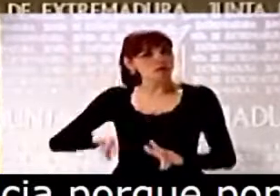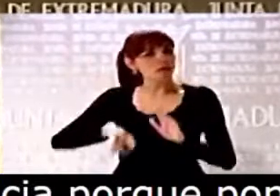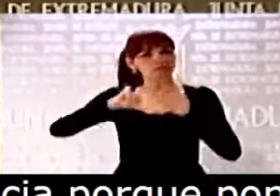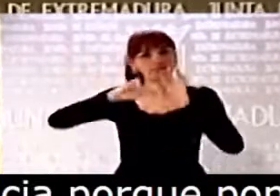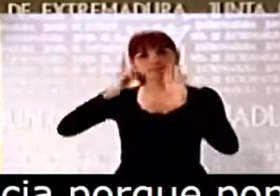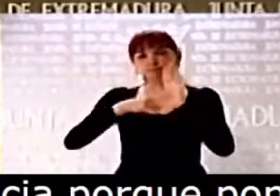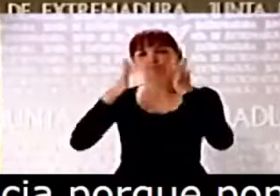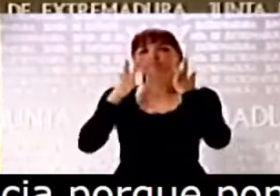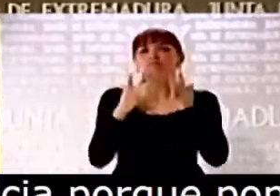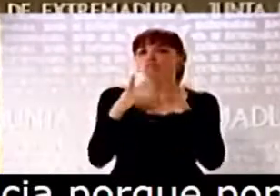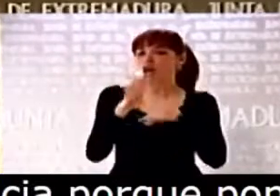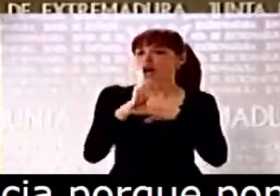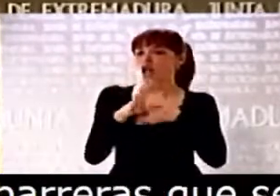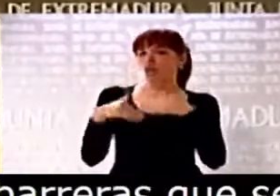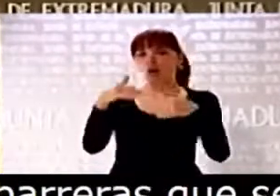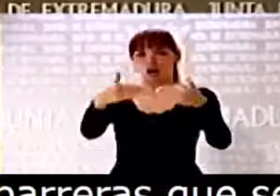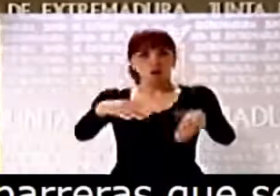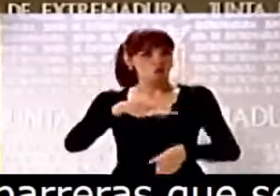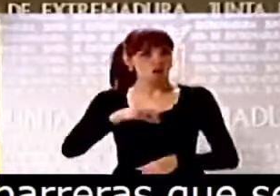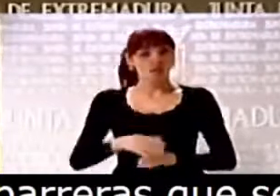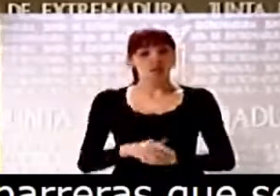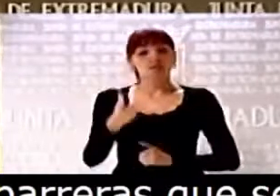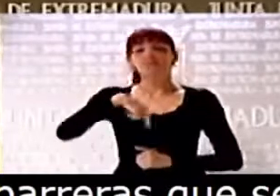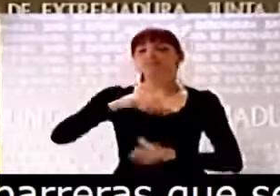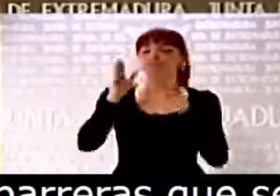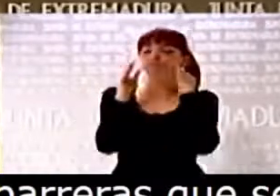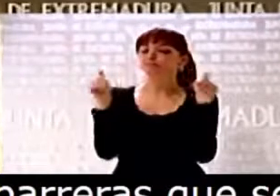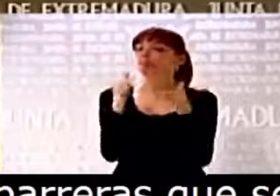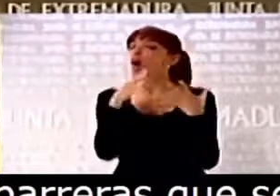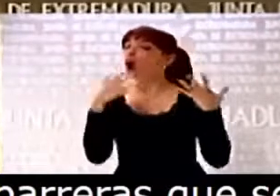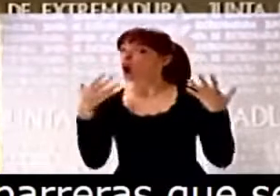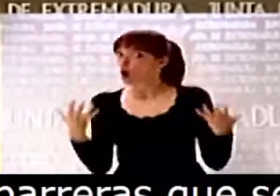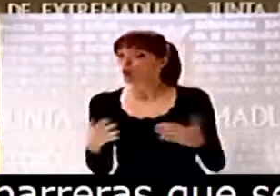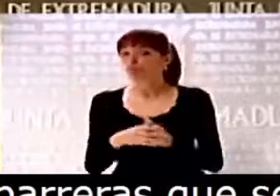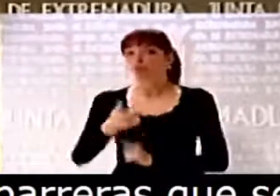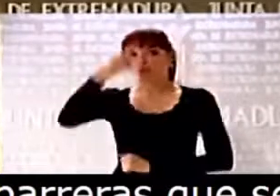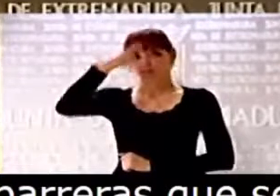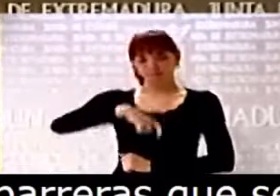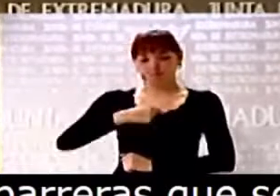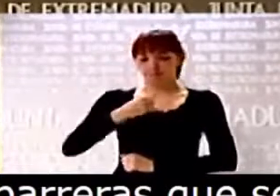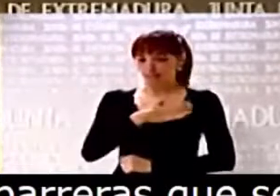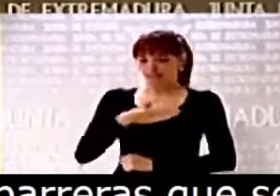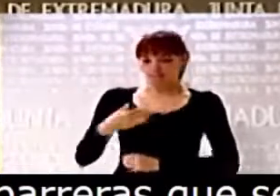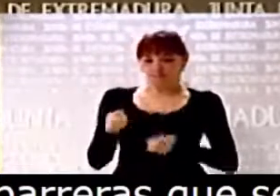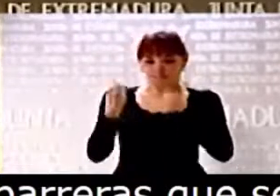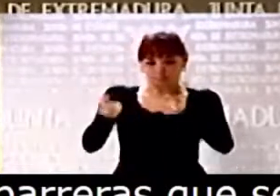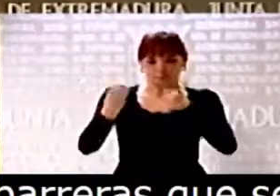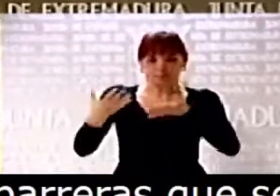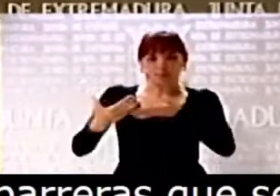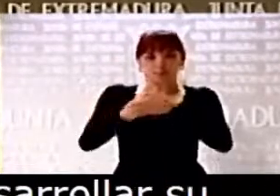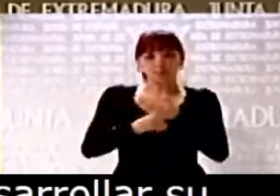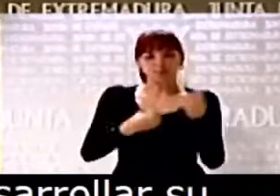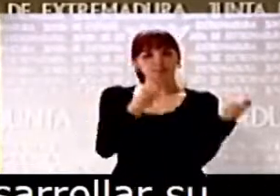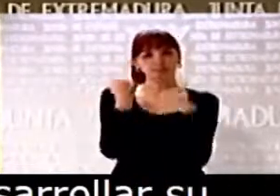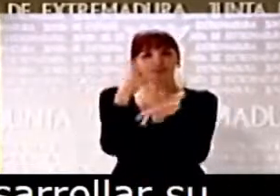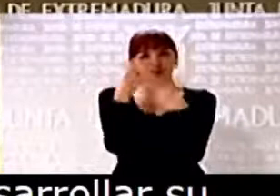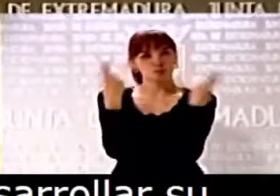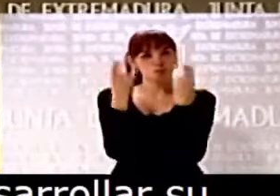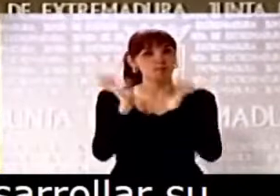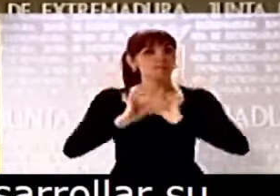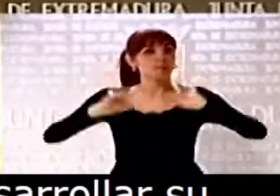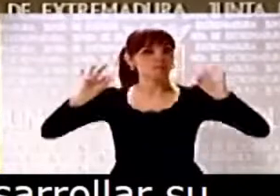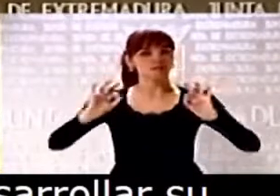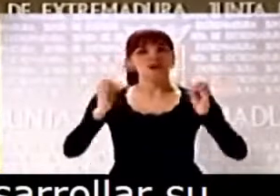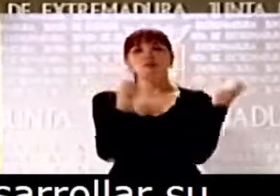su carrera educativa. Y en lo que nos tenemos que concentrar, y yo es el mensaje que le quiero mandar a todas las administraciones públicas, especialmente